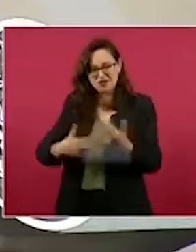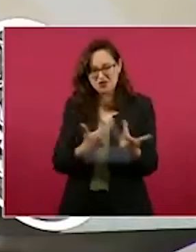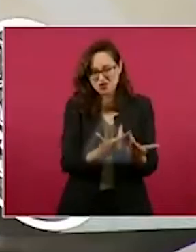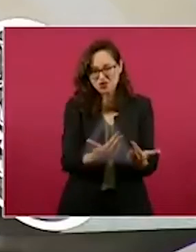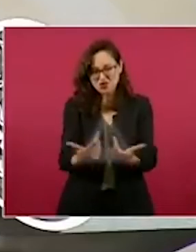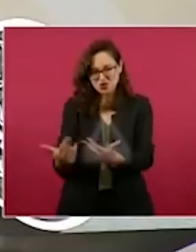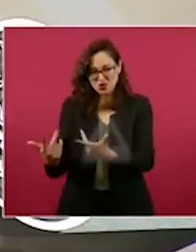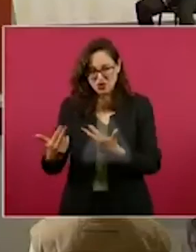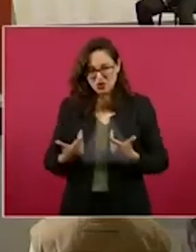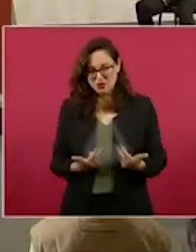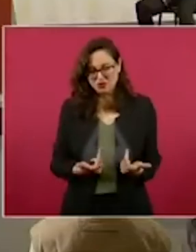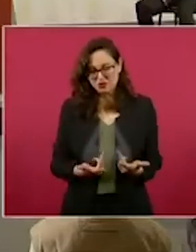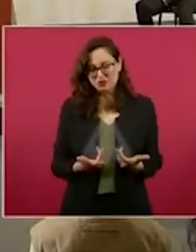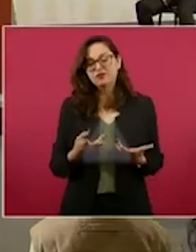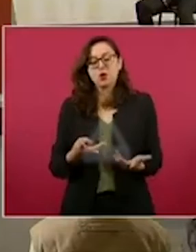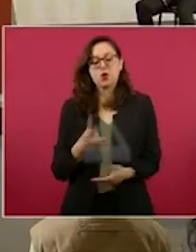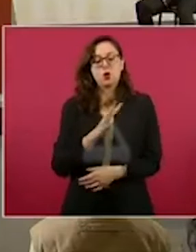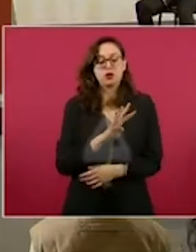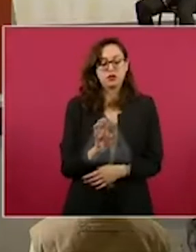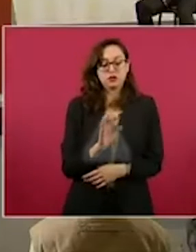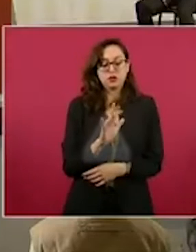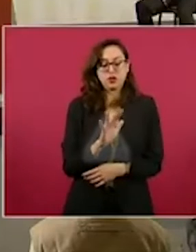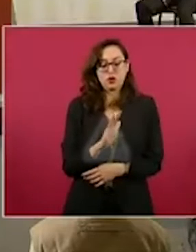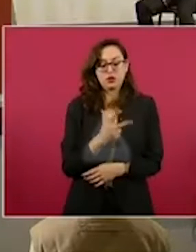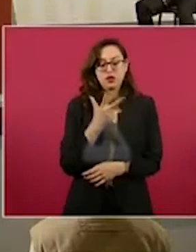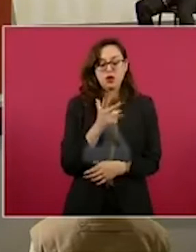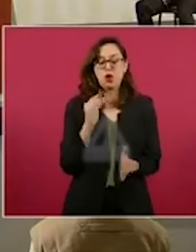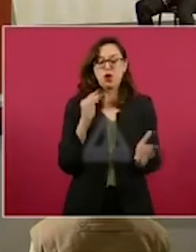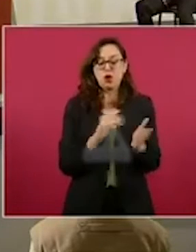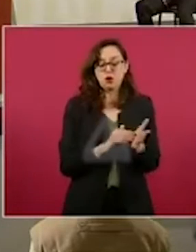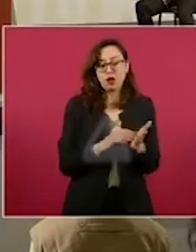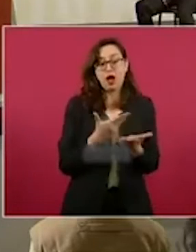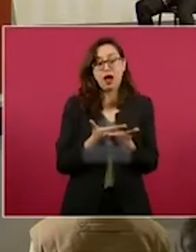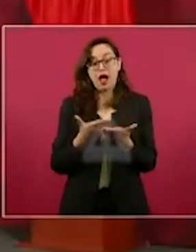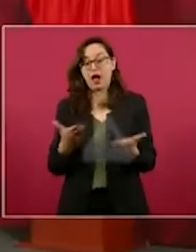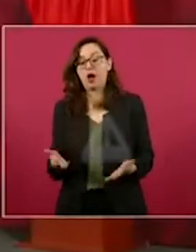fragmentadas, pasamos de 458.000 a